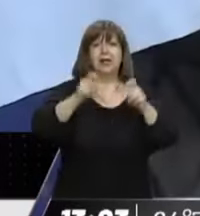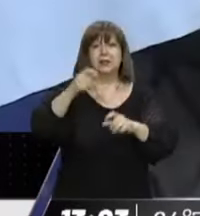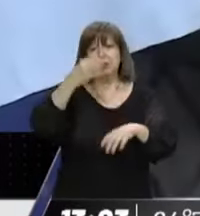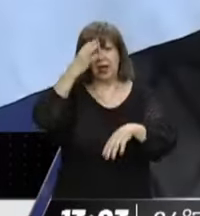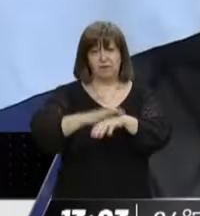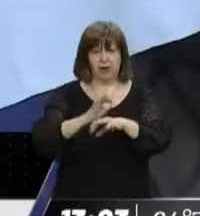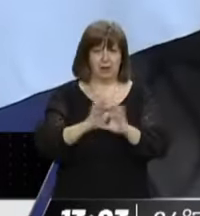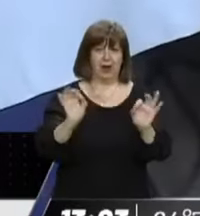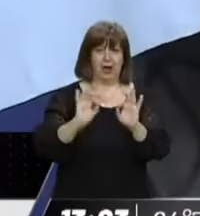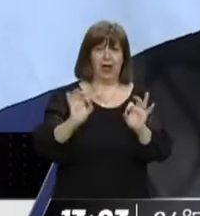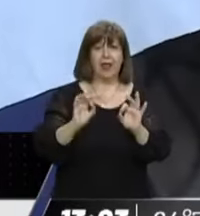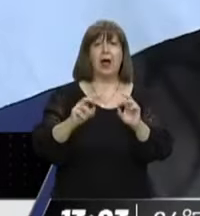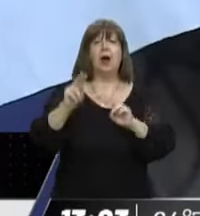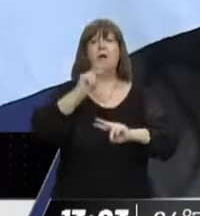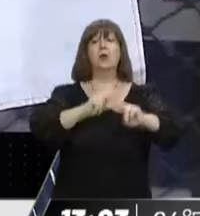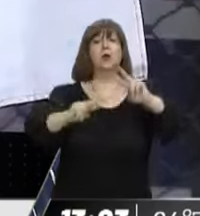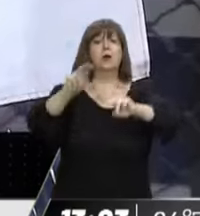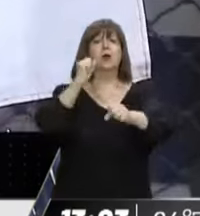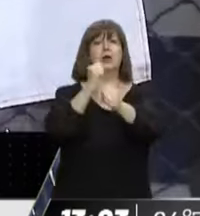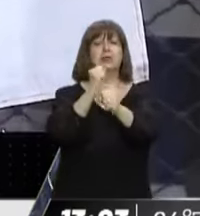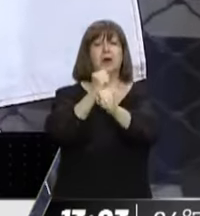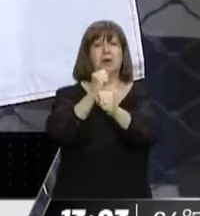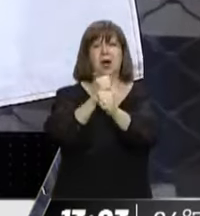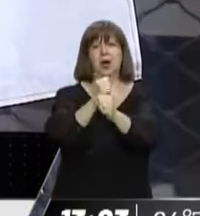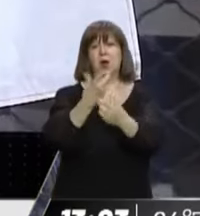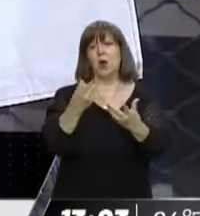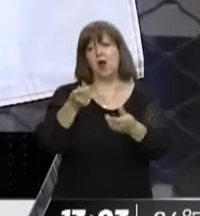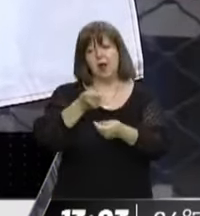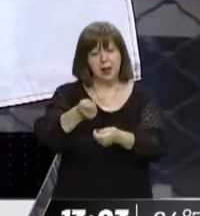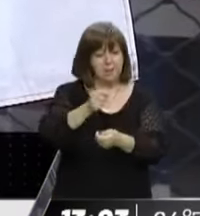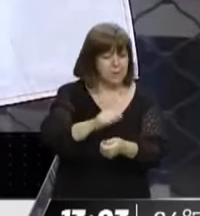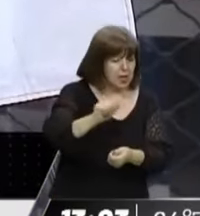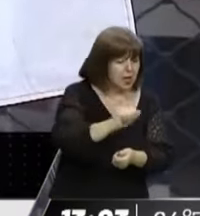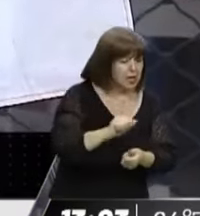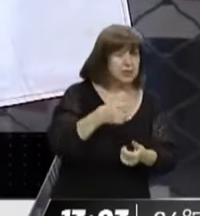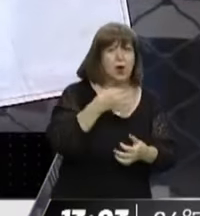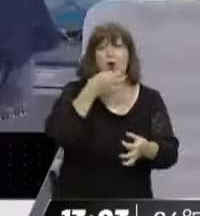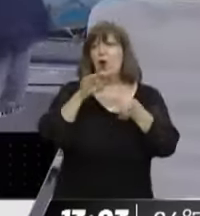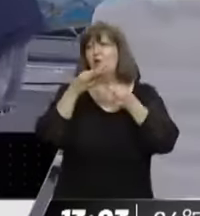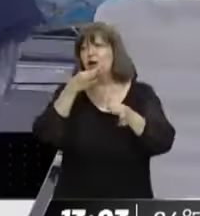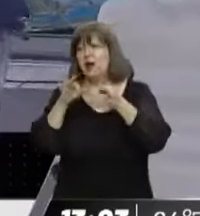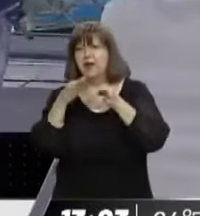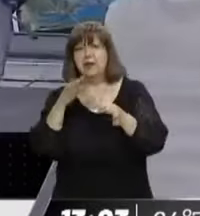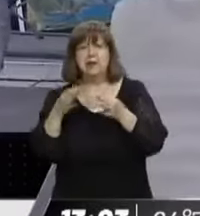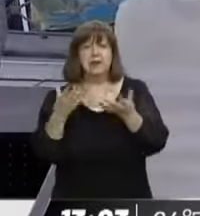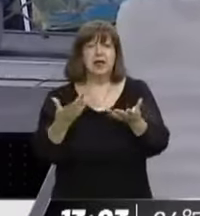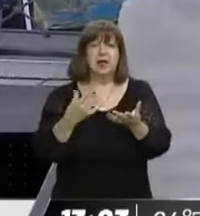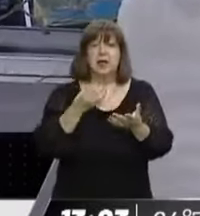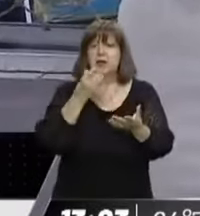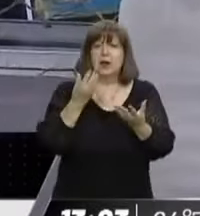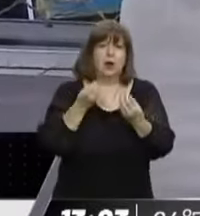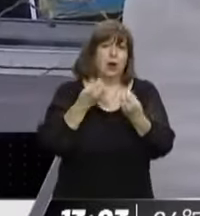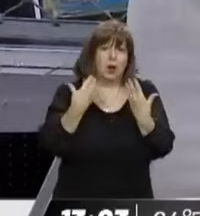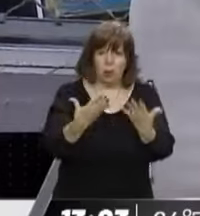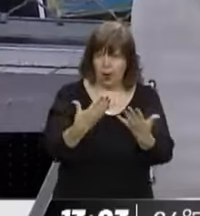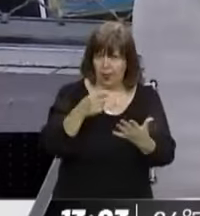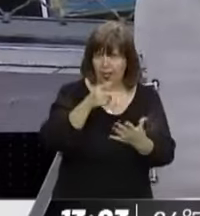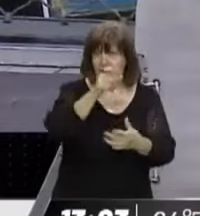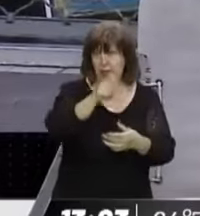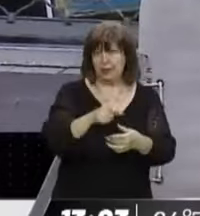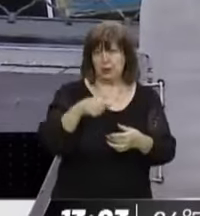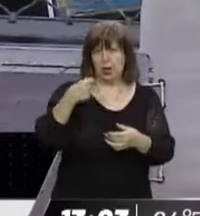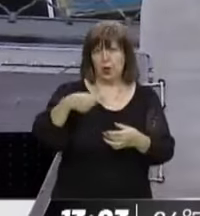enfermos tienen que buscarse un trabajo o de limpieza o para vender cosas de lo que sea